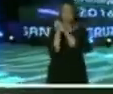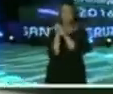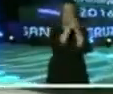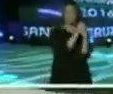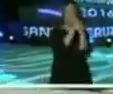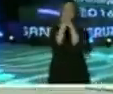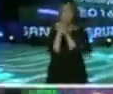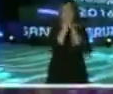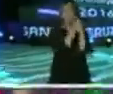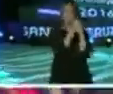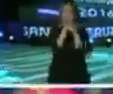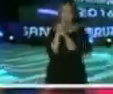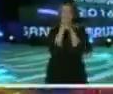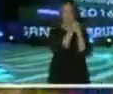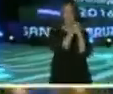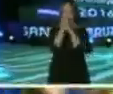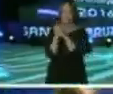¡Son los